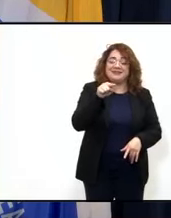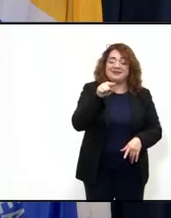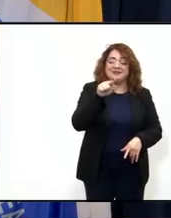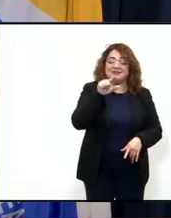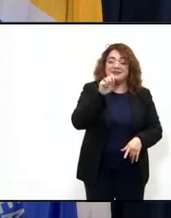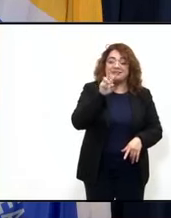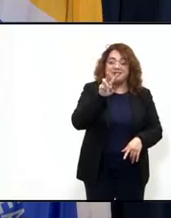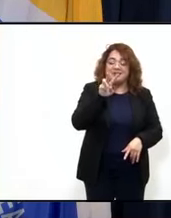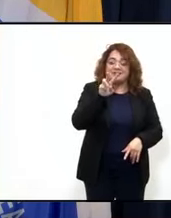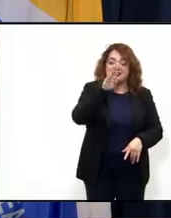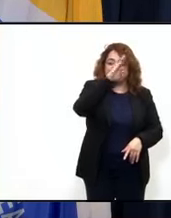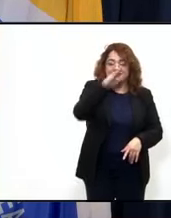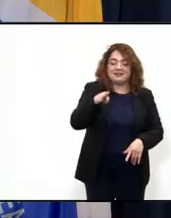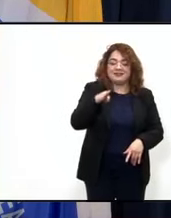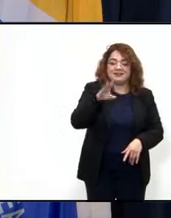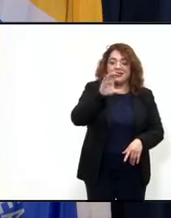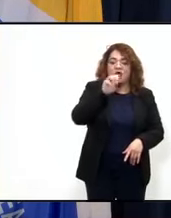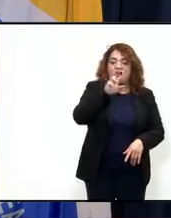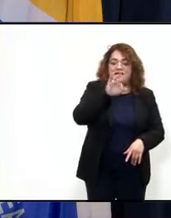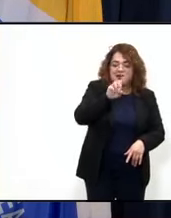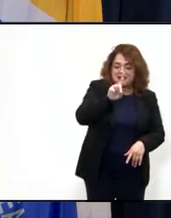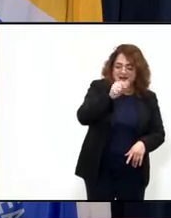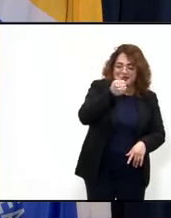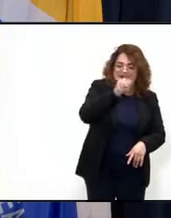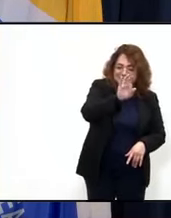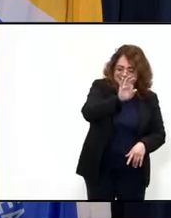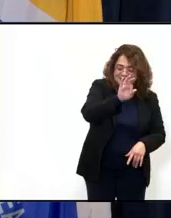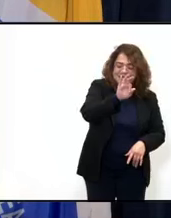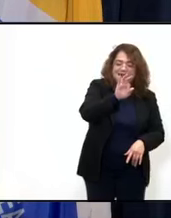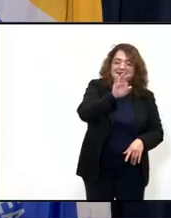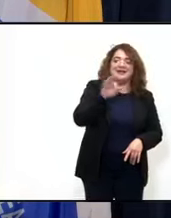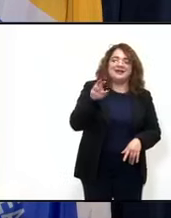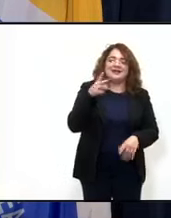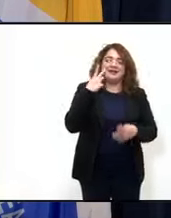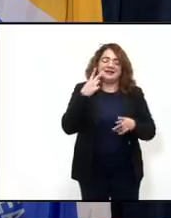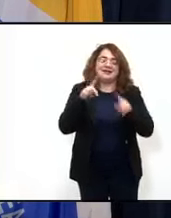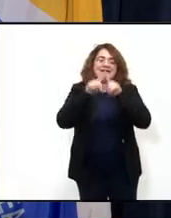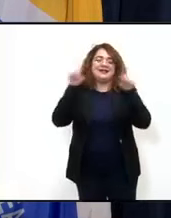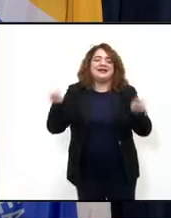longbeach.gov/COVID-19, y ahí verán lo que dice Dashboard,